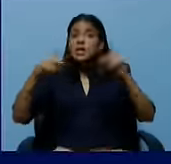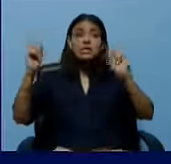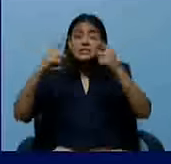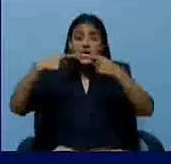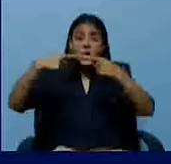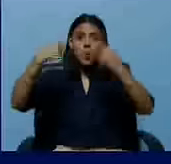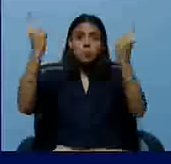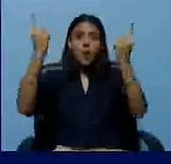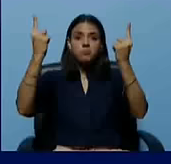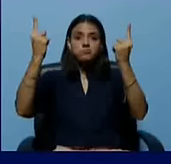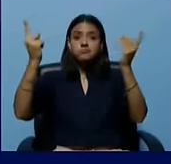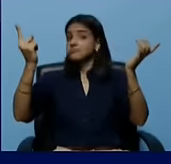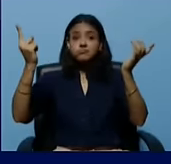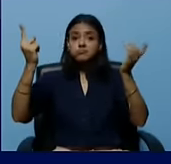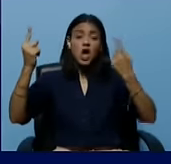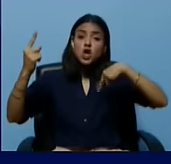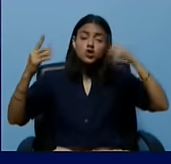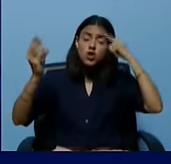y ya.